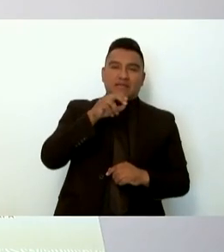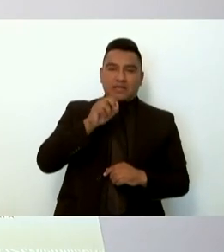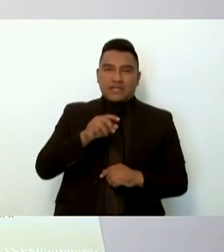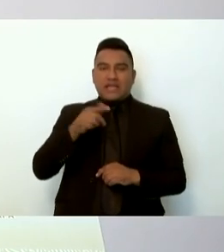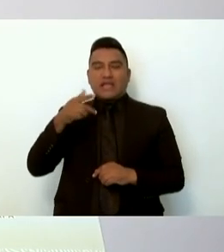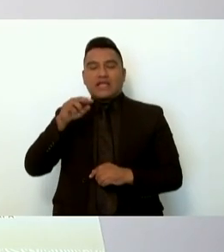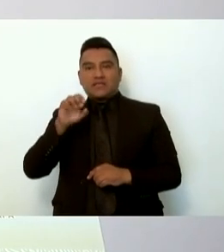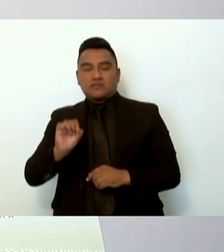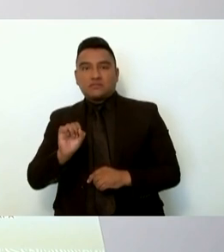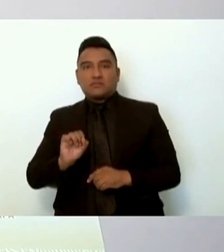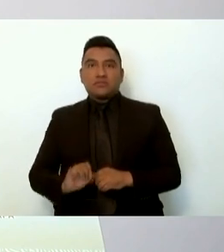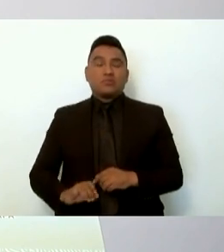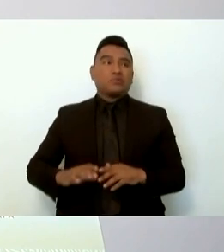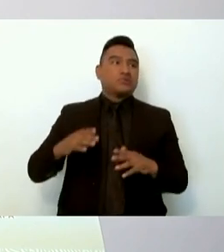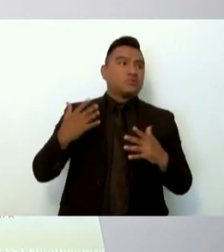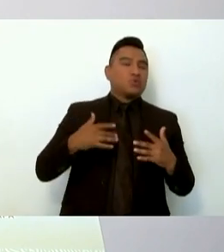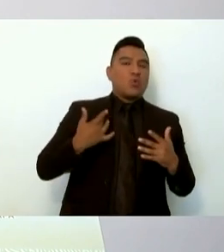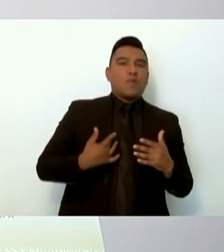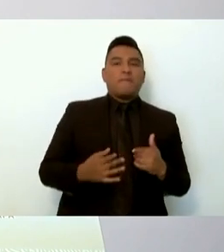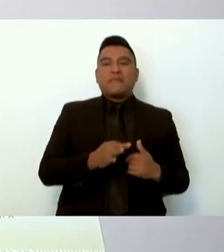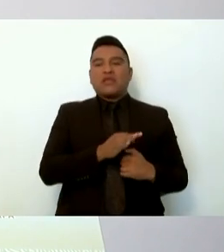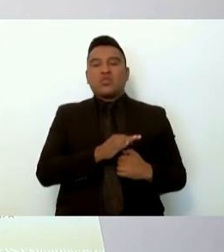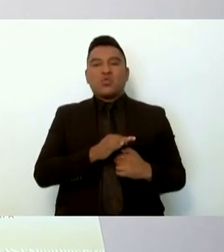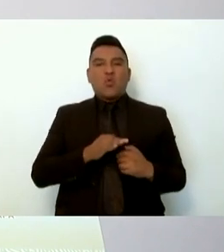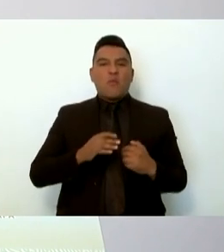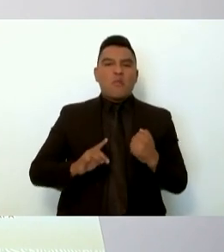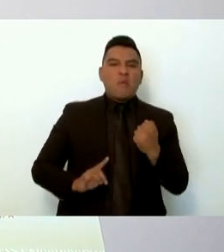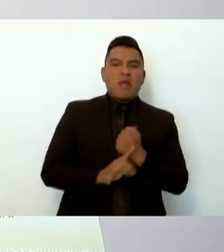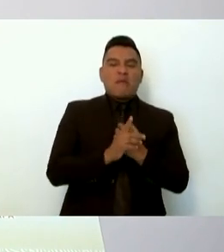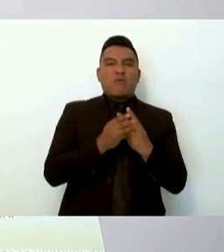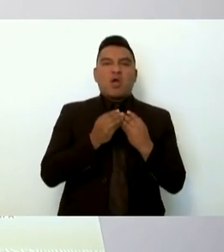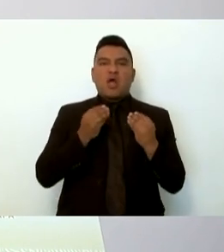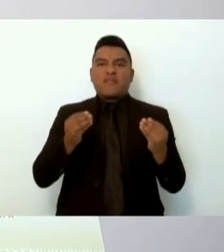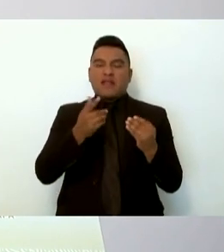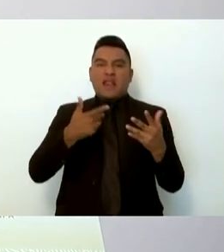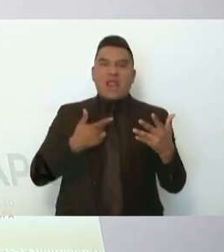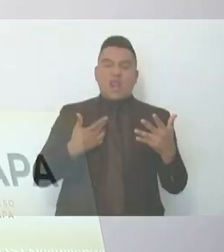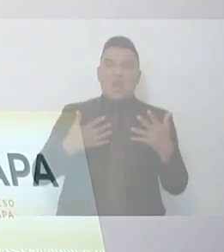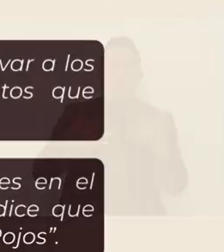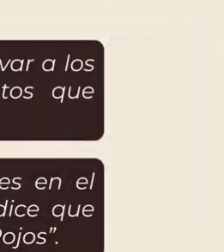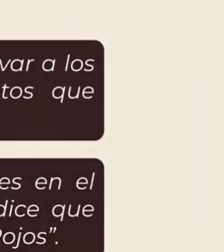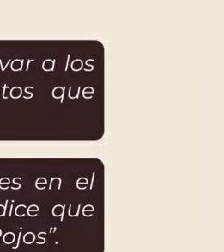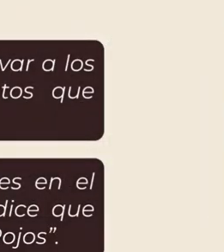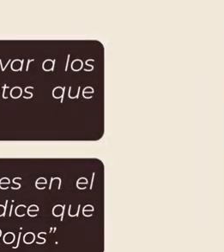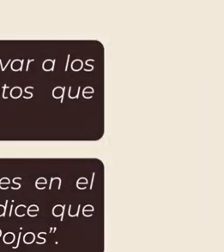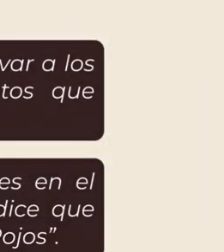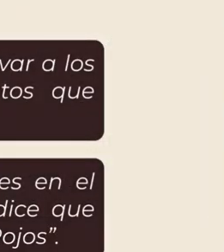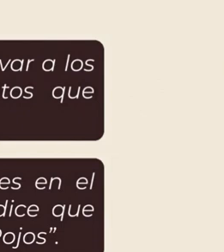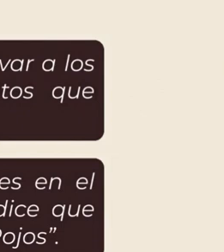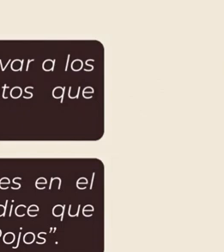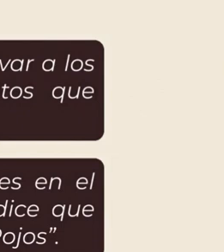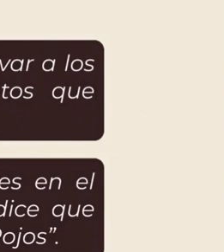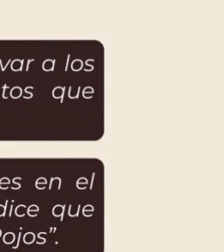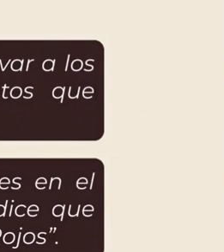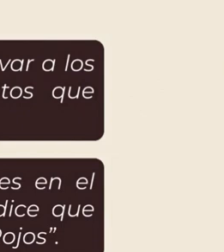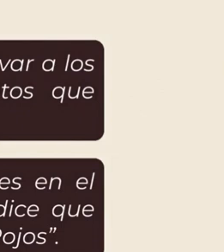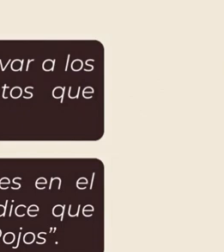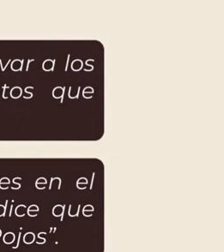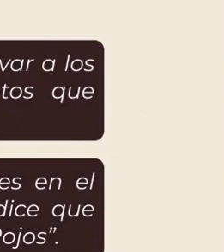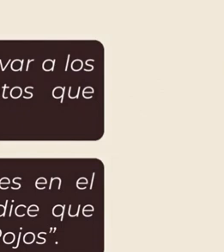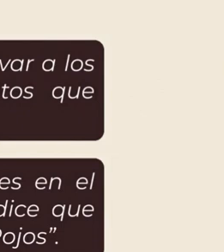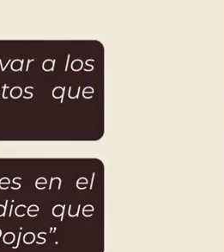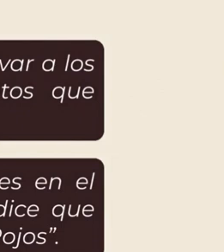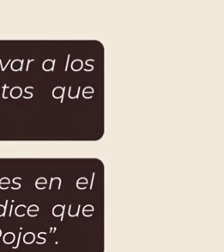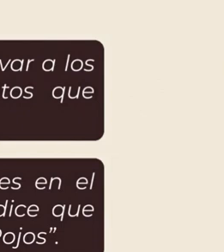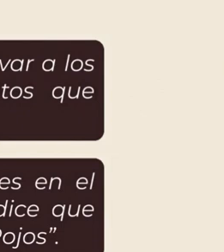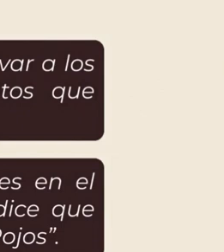dice un pedonón en la banda se quisieron meter contesta el Gués híjolo pongan los